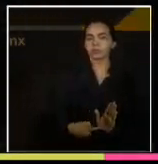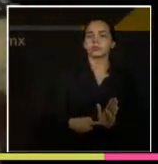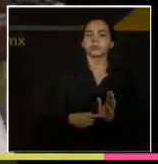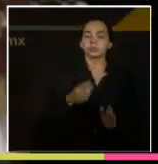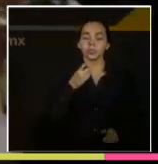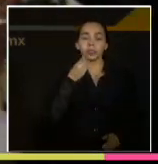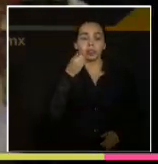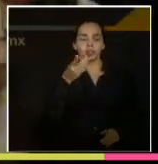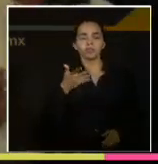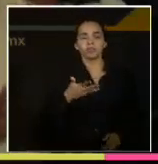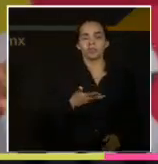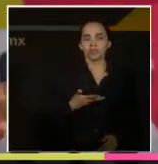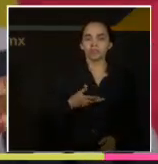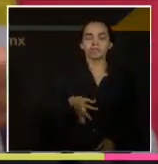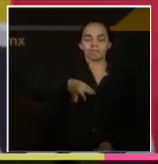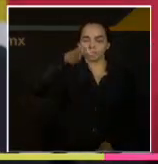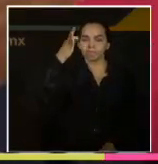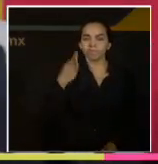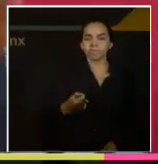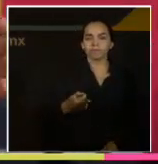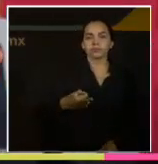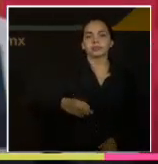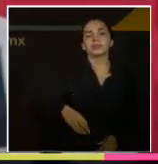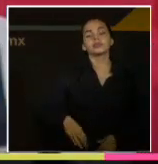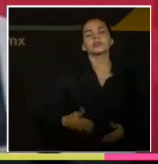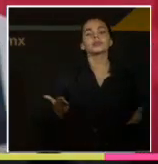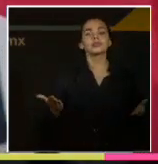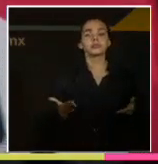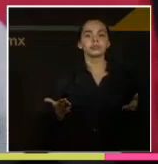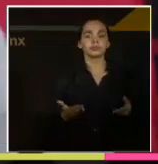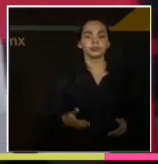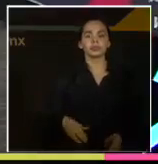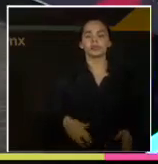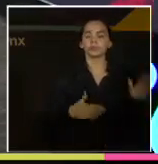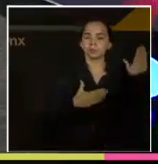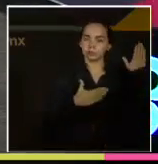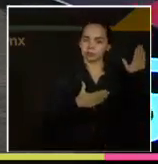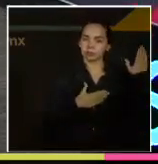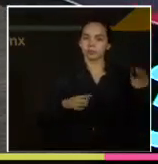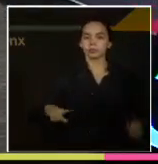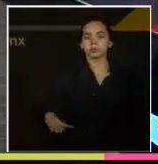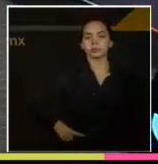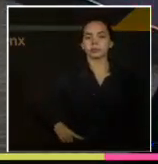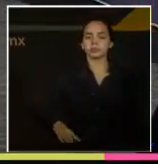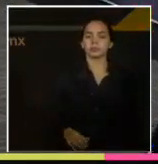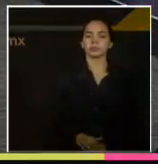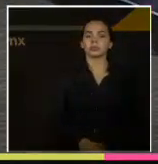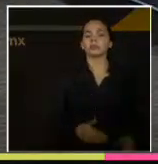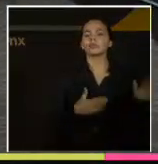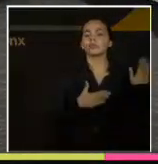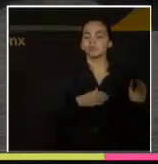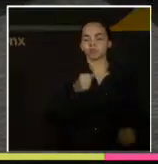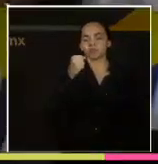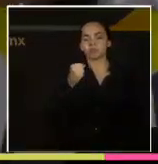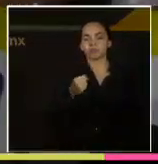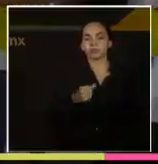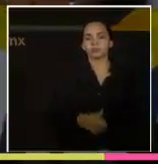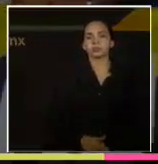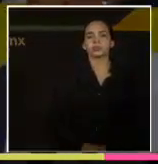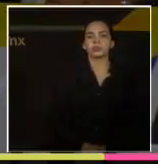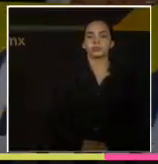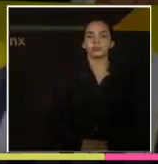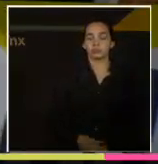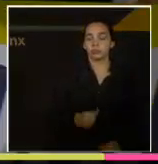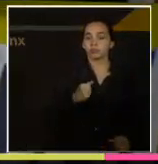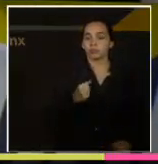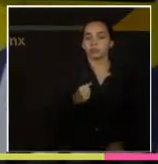que, ténganlo por seguro, se convertirán en compromisos de gobierno. Propuestas serias, propuestas